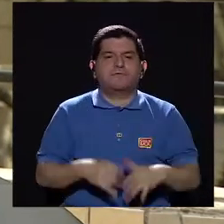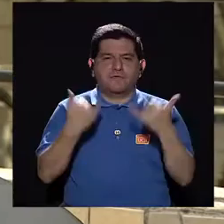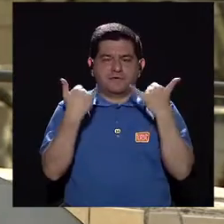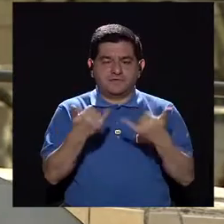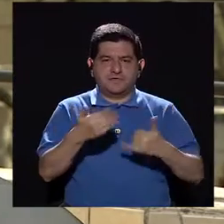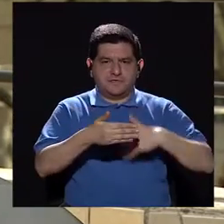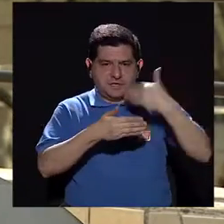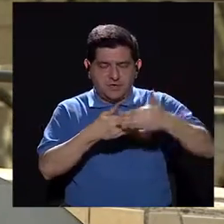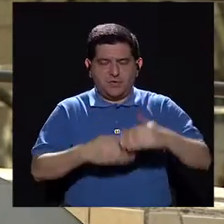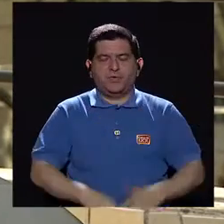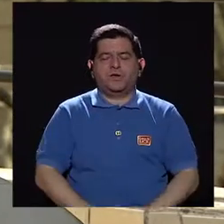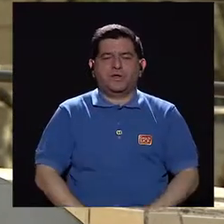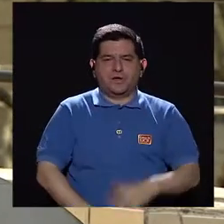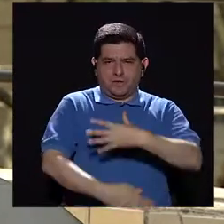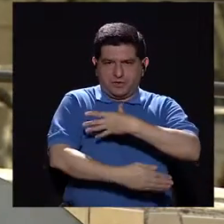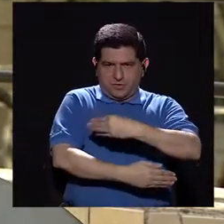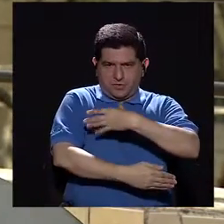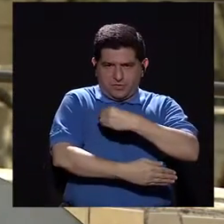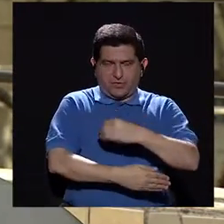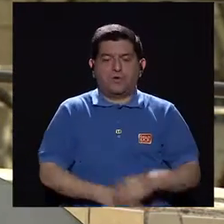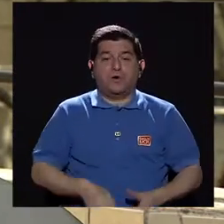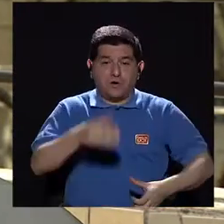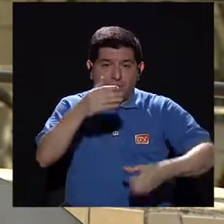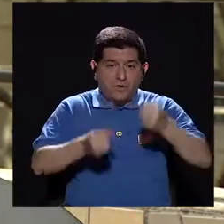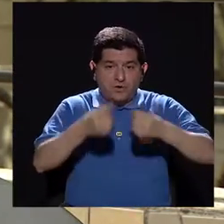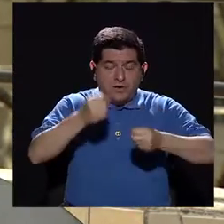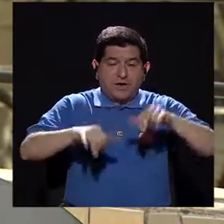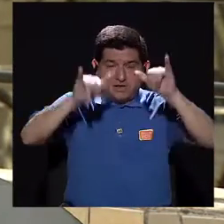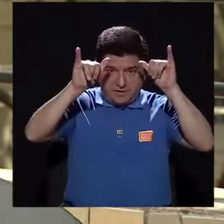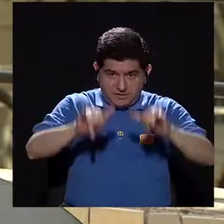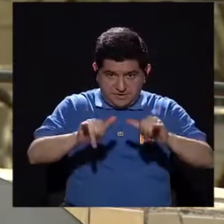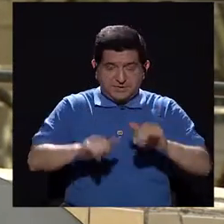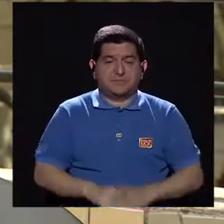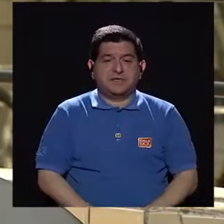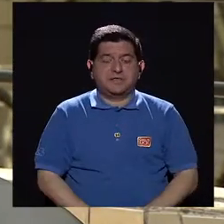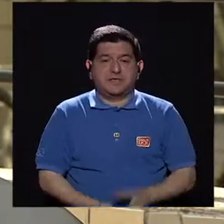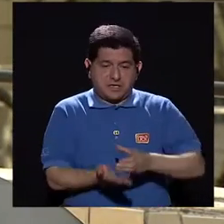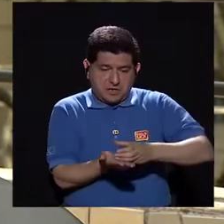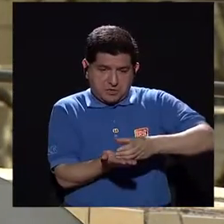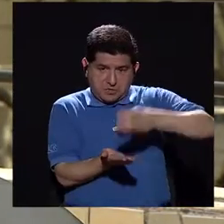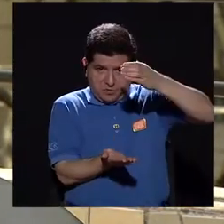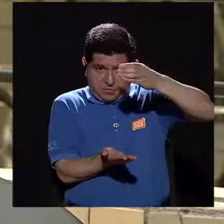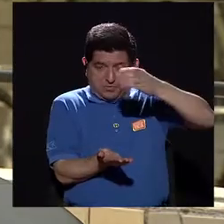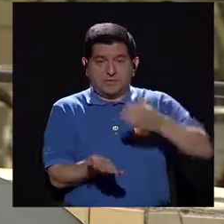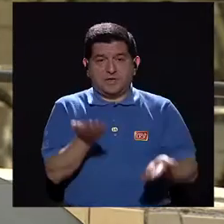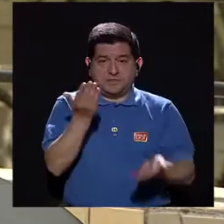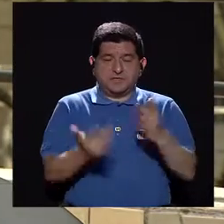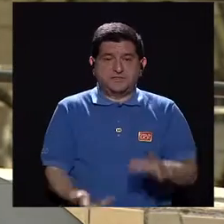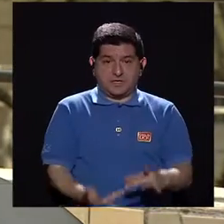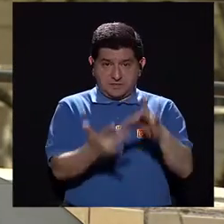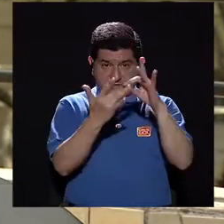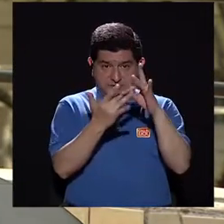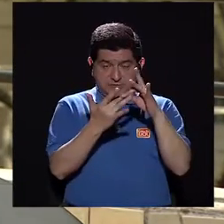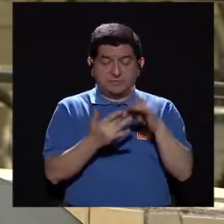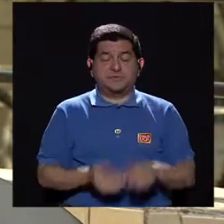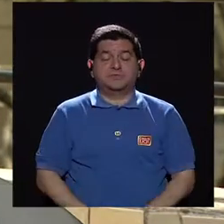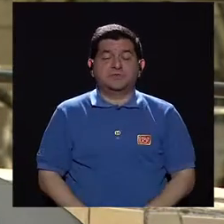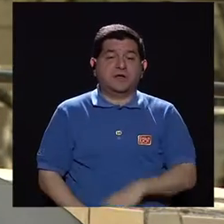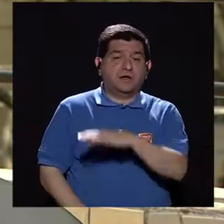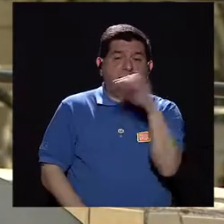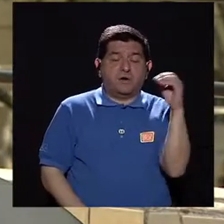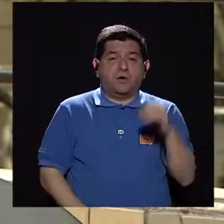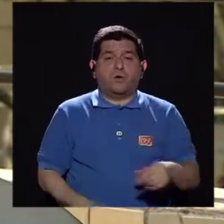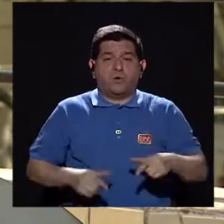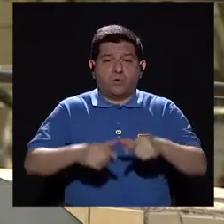extraigan la leche. Una vez extraída esa leche, la pueden conservar ya sea en recipientes especiales para